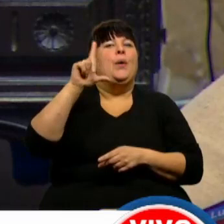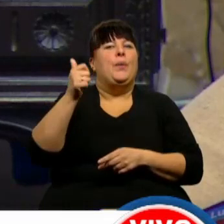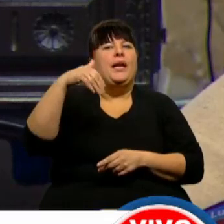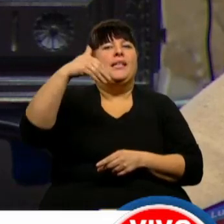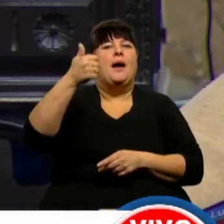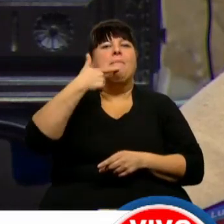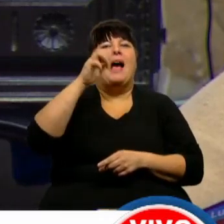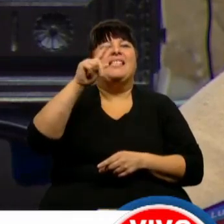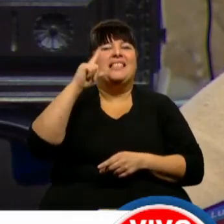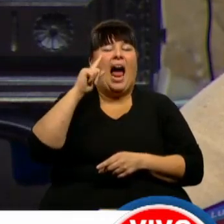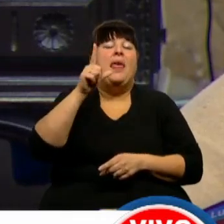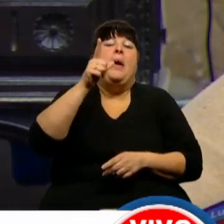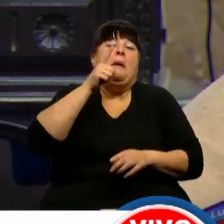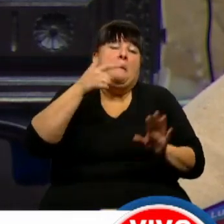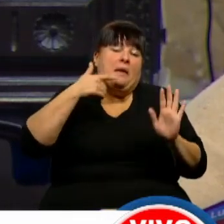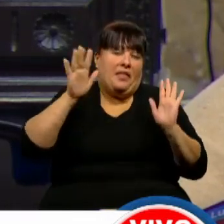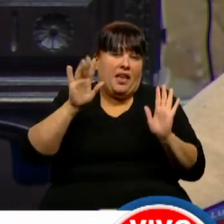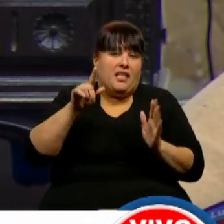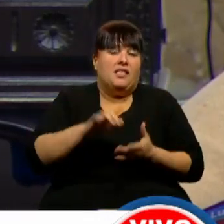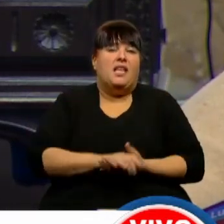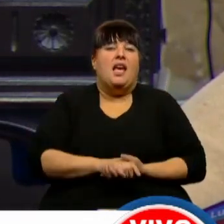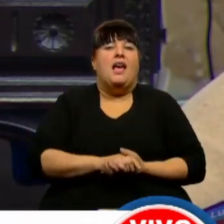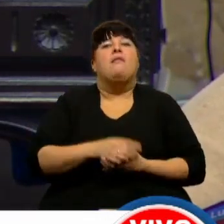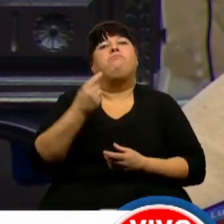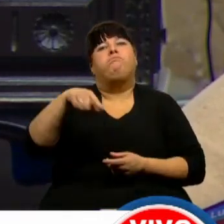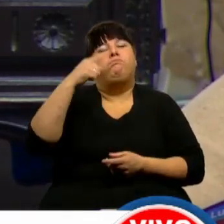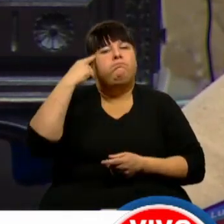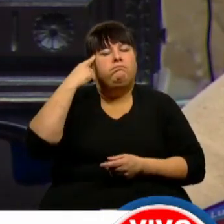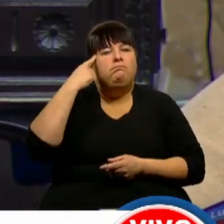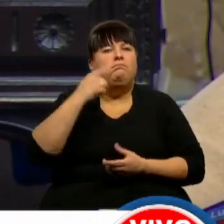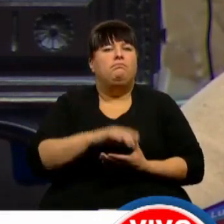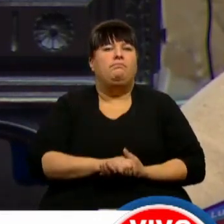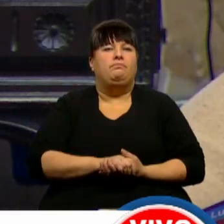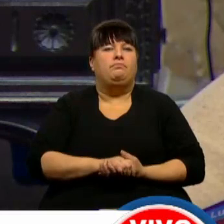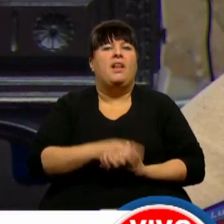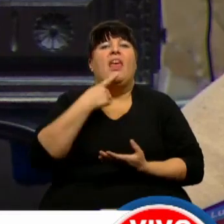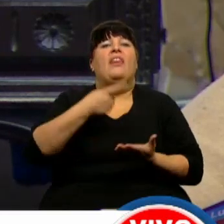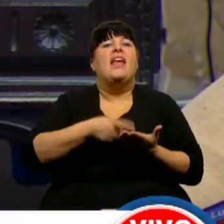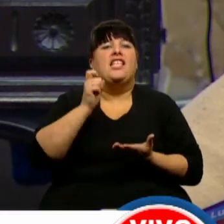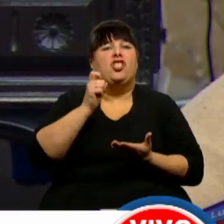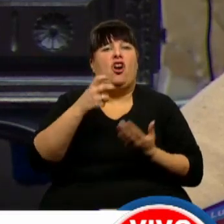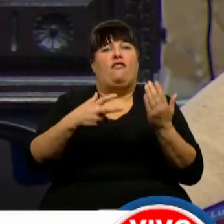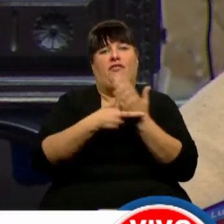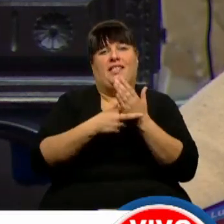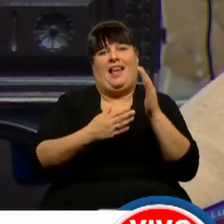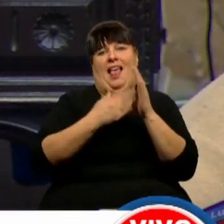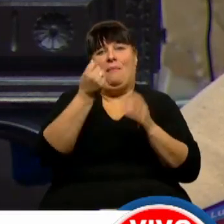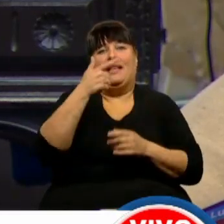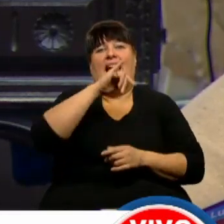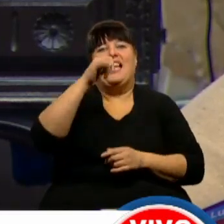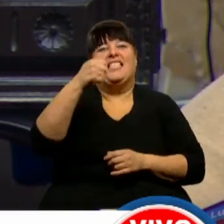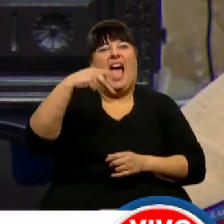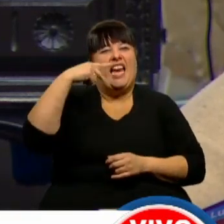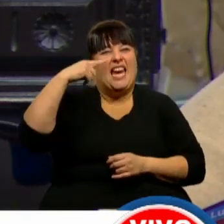Mascardi, supuestamente por consideración del procurador del Tesoro, Zanini,